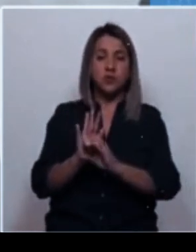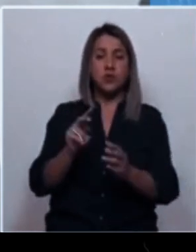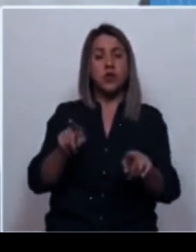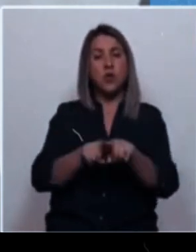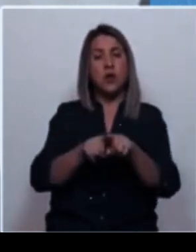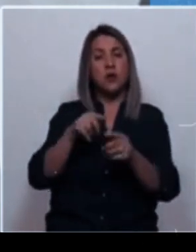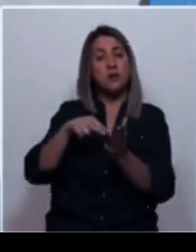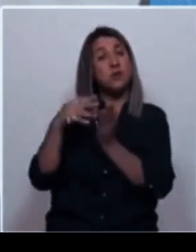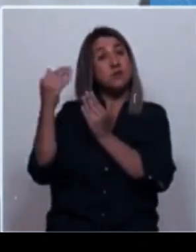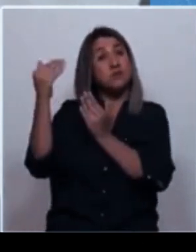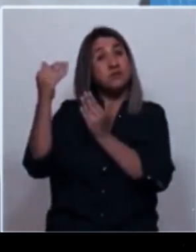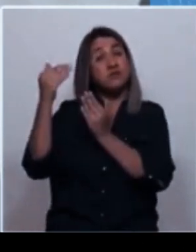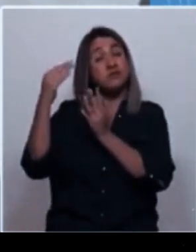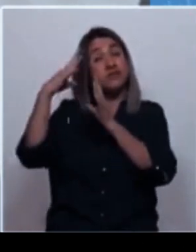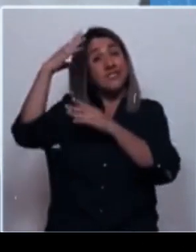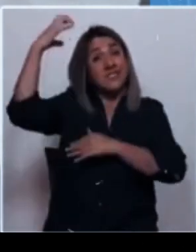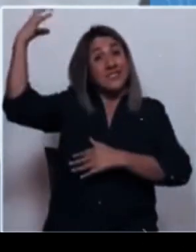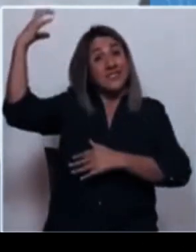concretamente en esto